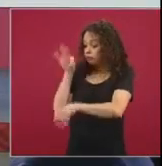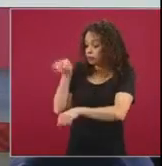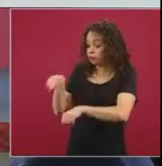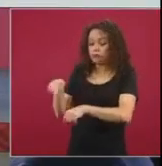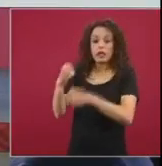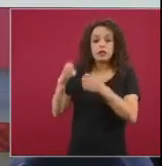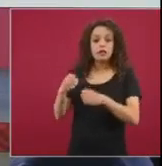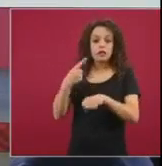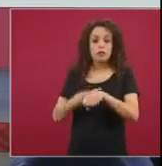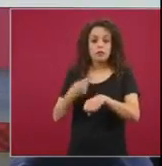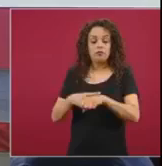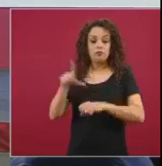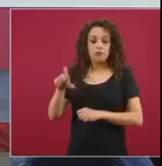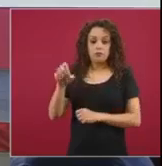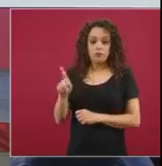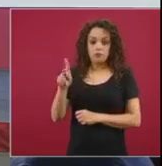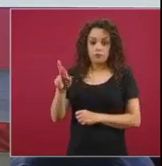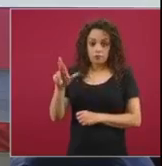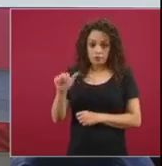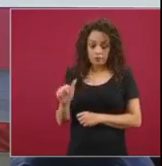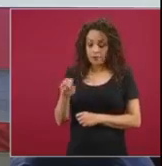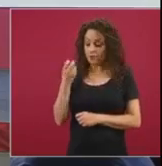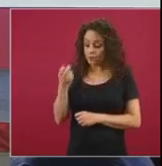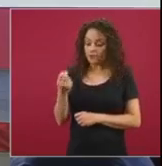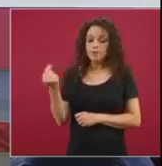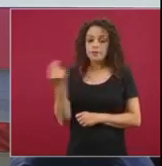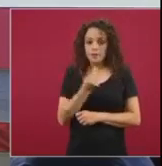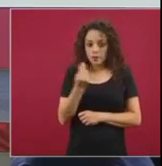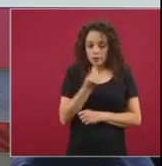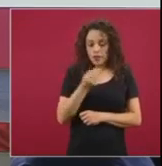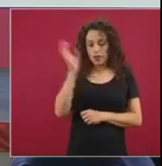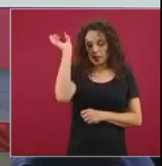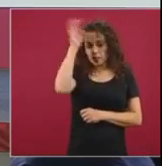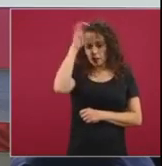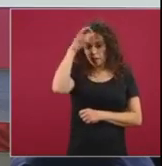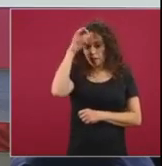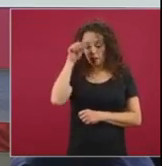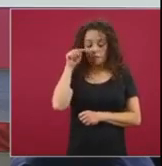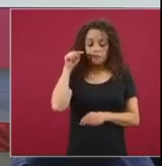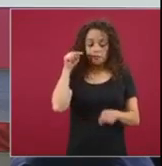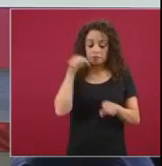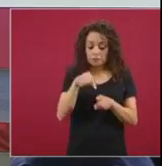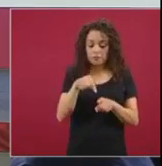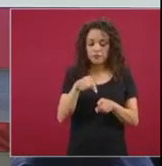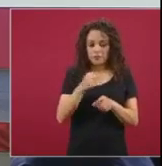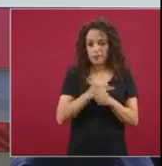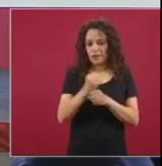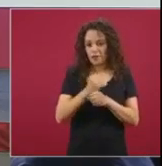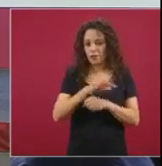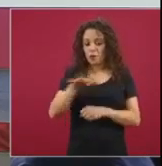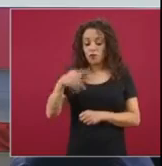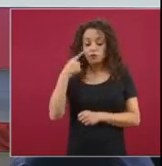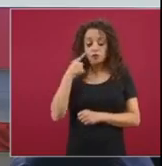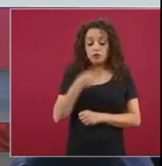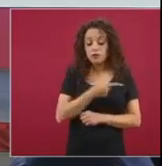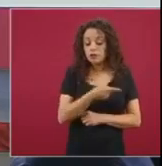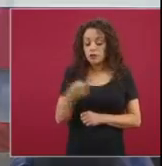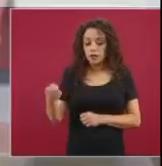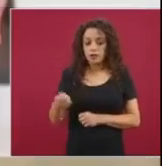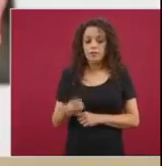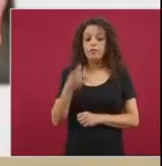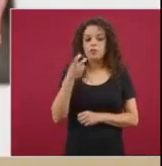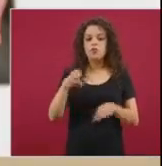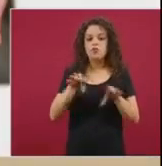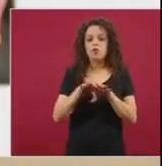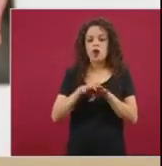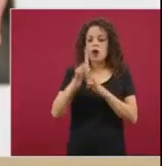lepra y que busquemos en estas áreas endémicas. Y bueno, el seguimiento, ¿qué es lo que voy a hacer? Pues el clínico mensual.